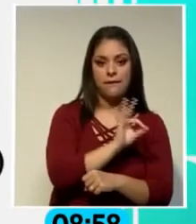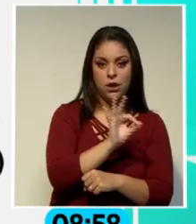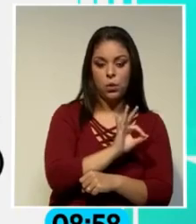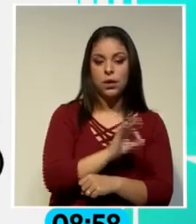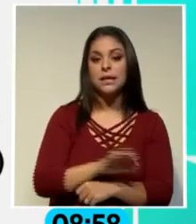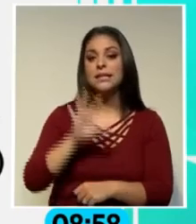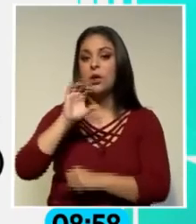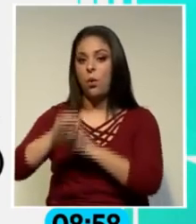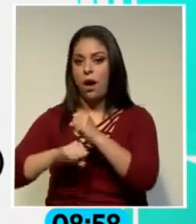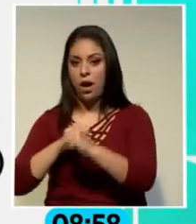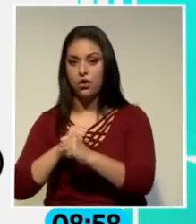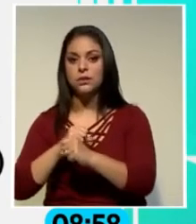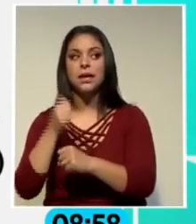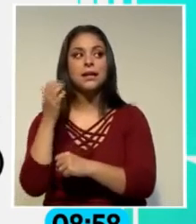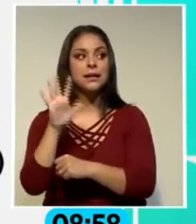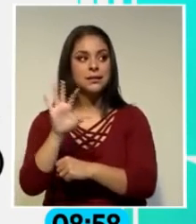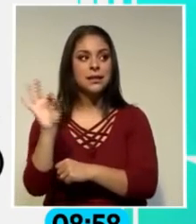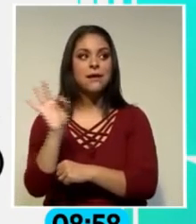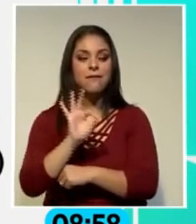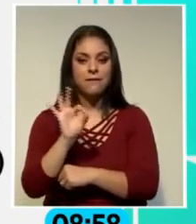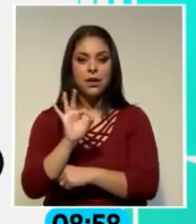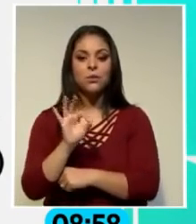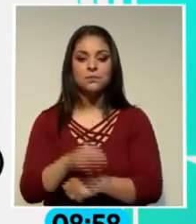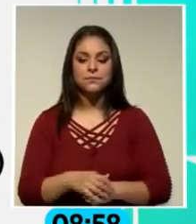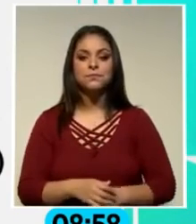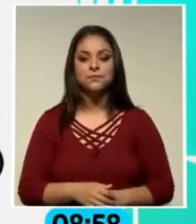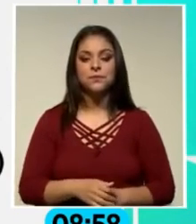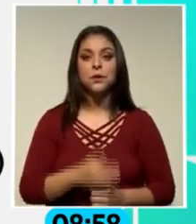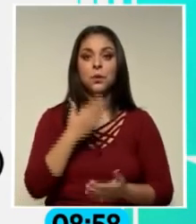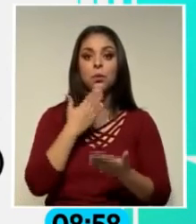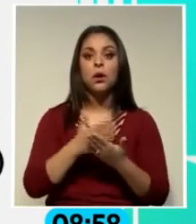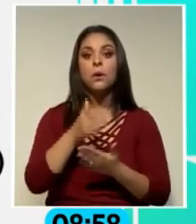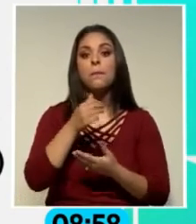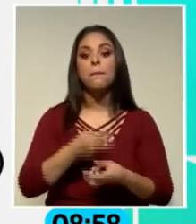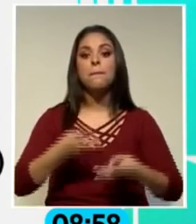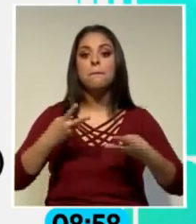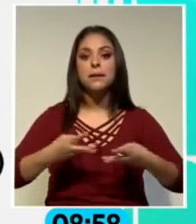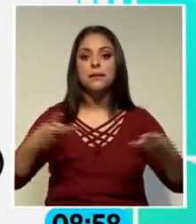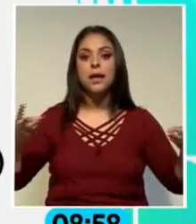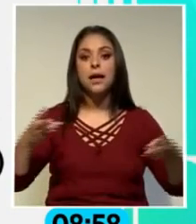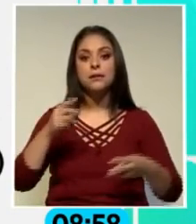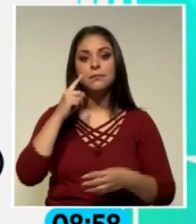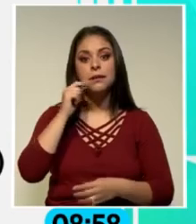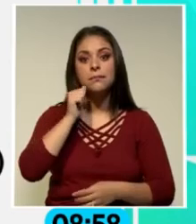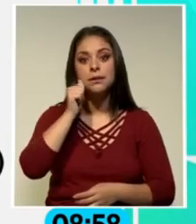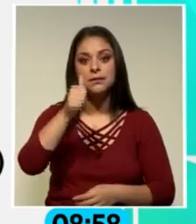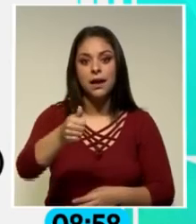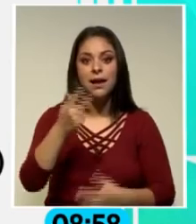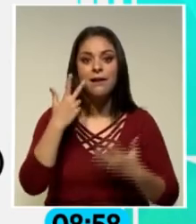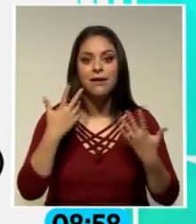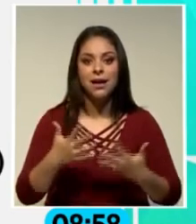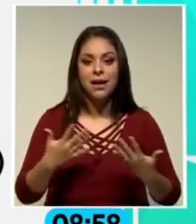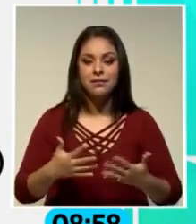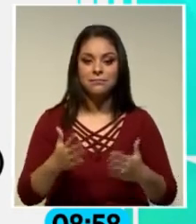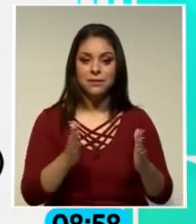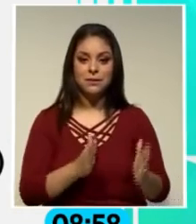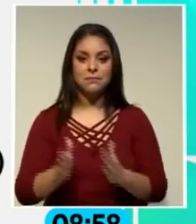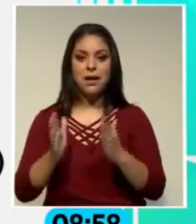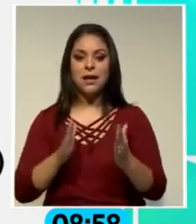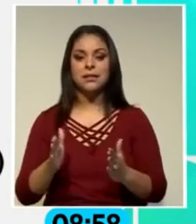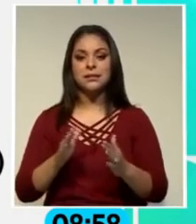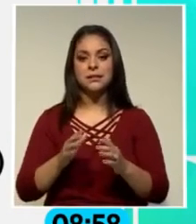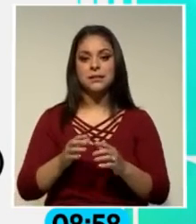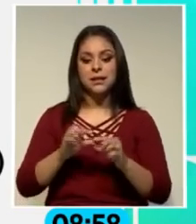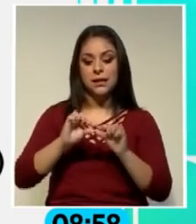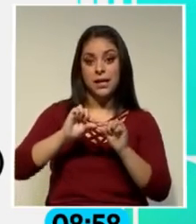4 años al 15 de febrero. Uh-huh, muy bien. Y 5 al 6. Sí, muy bien. Materiales para mañana. Niña Ley, prepárense. Uy, limpia